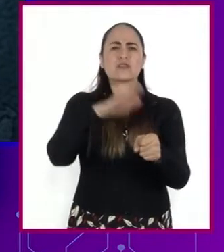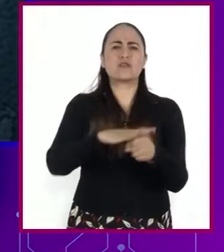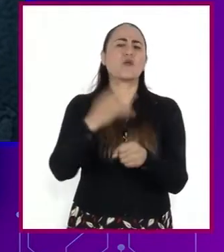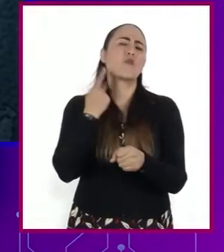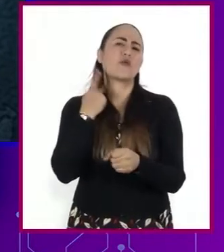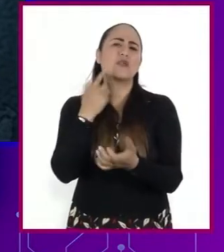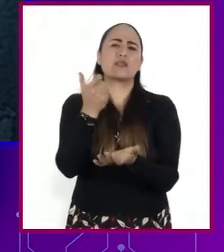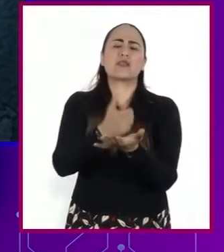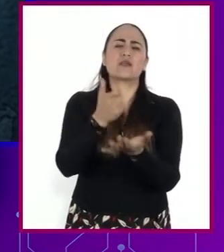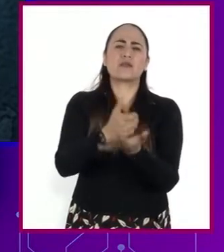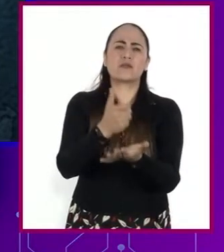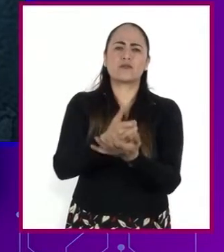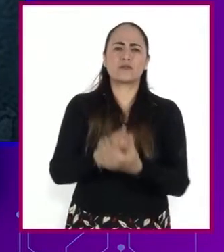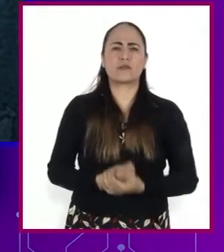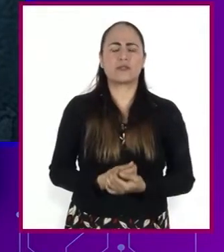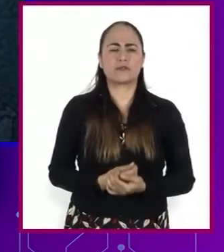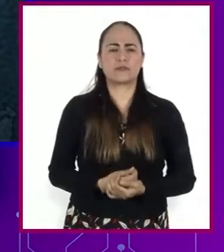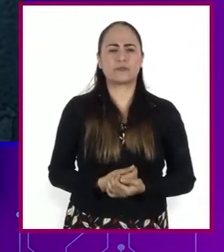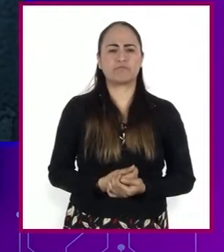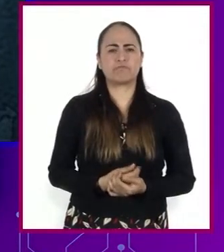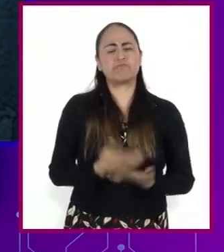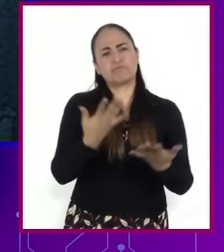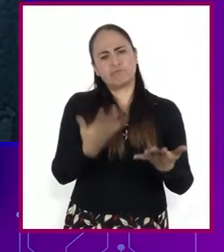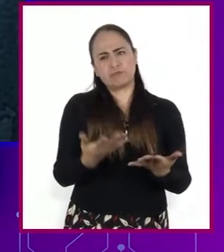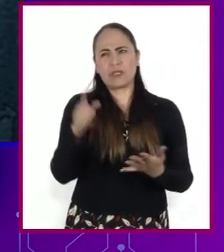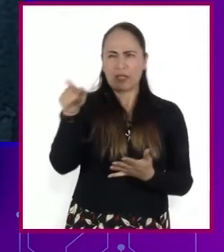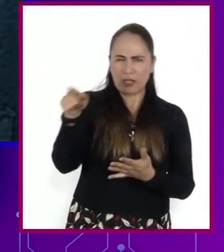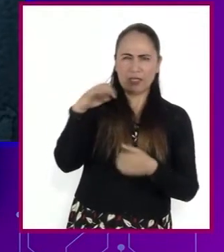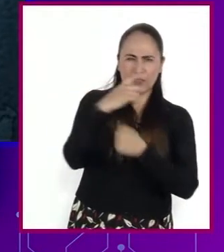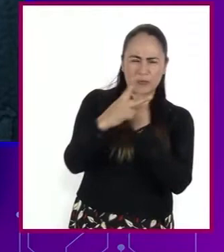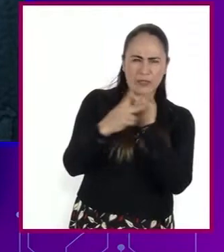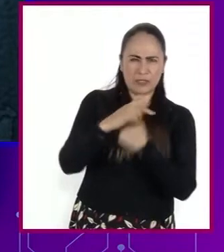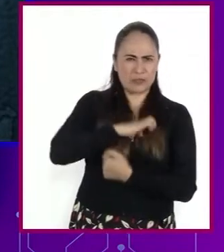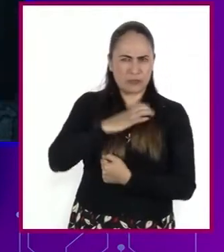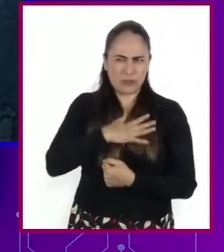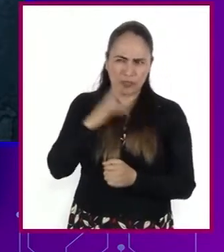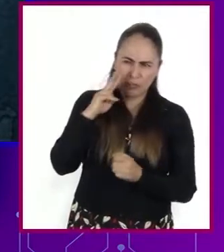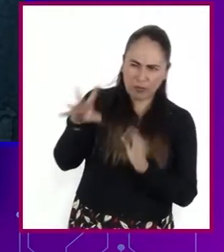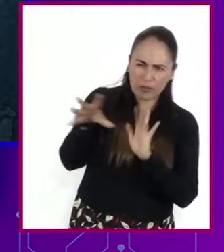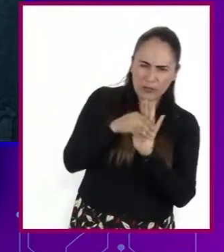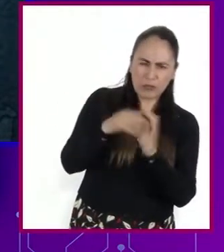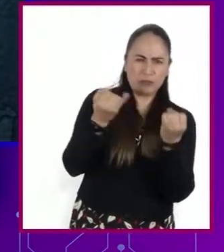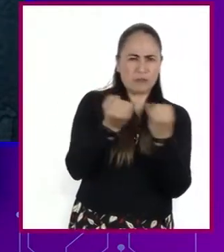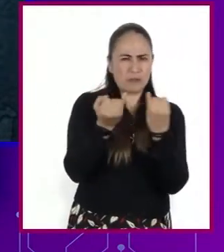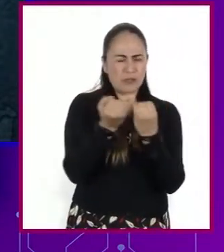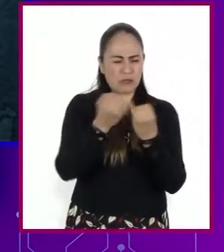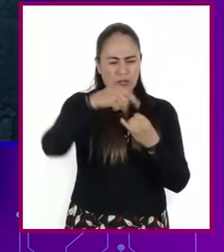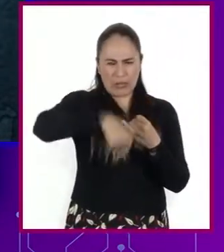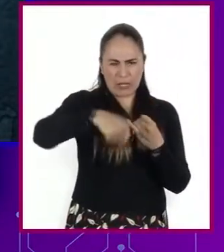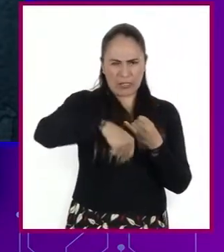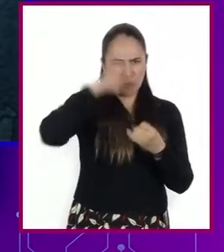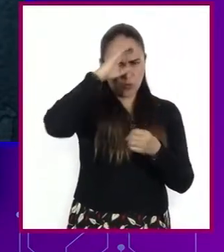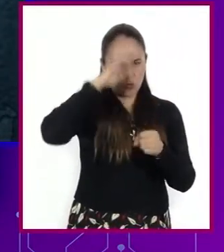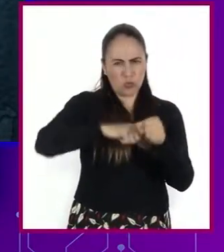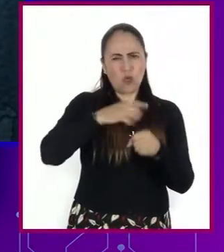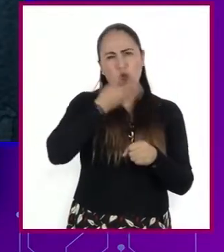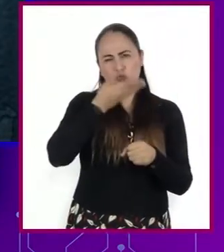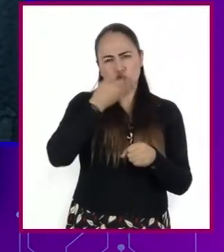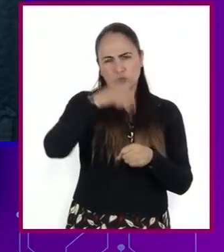de presidente de la Real Audiencia. Al llegar Antonio de Mendoza a Nueva España, se crearían